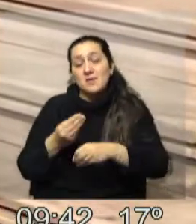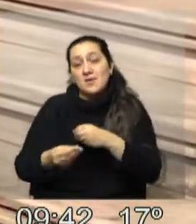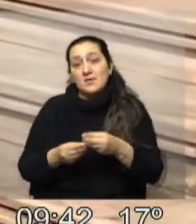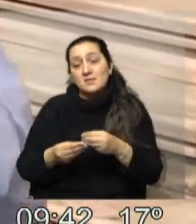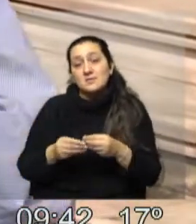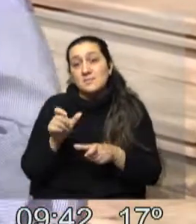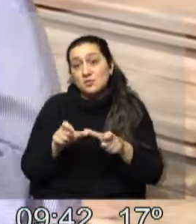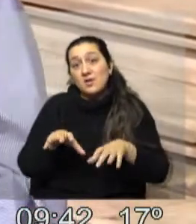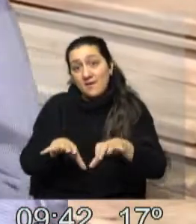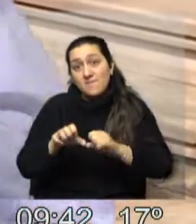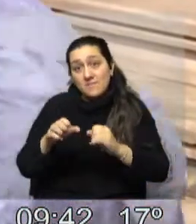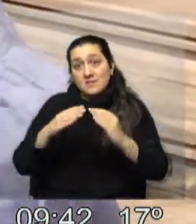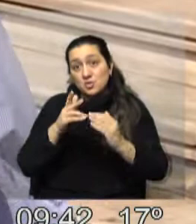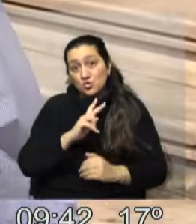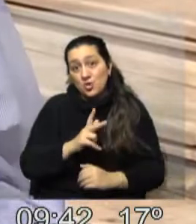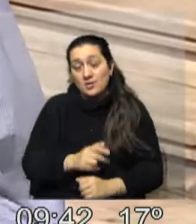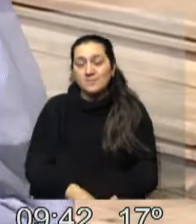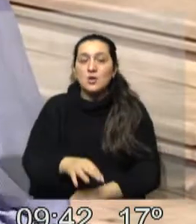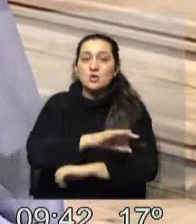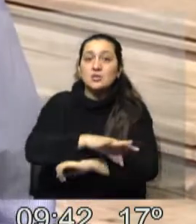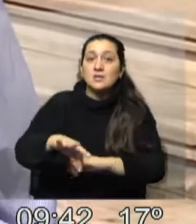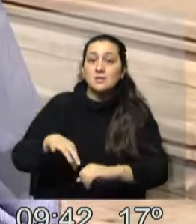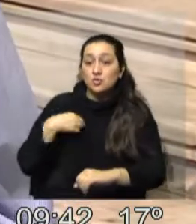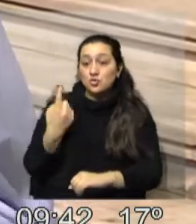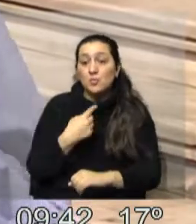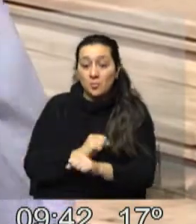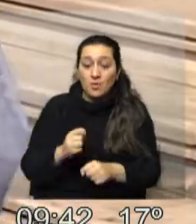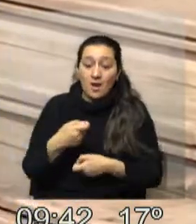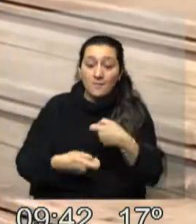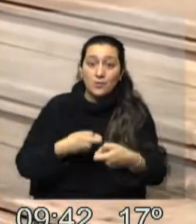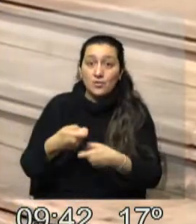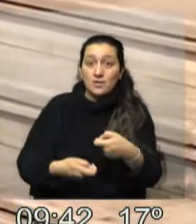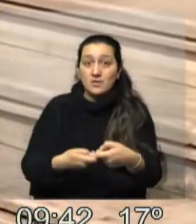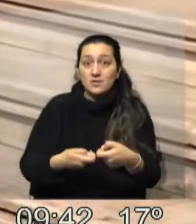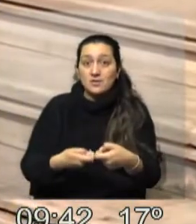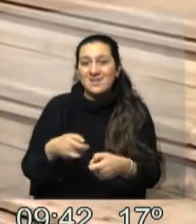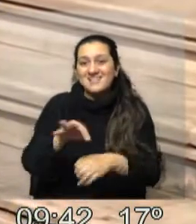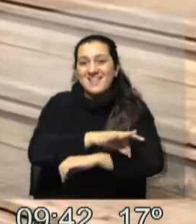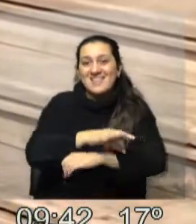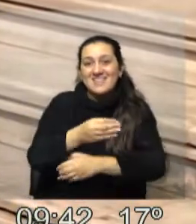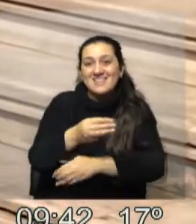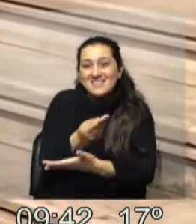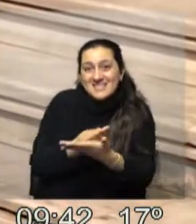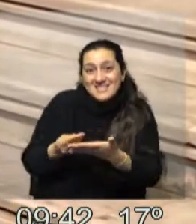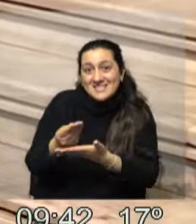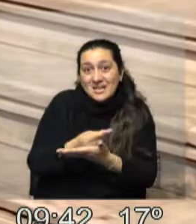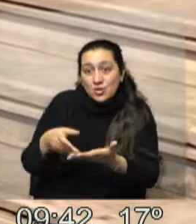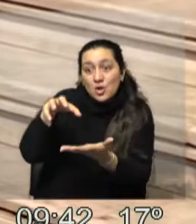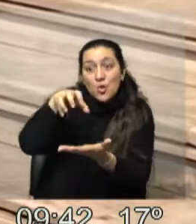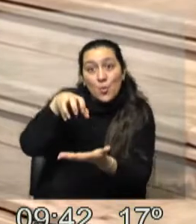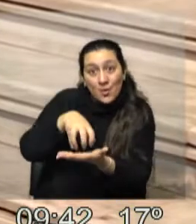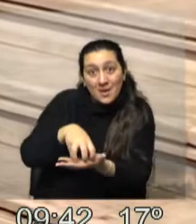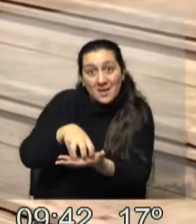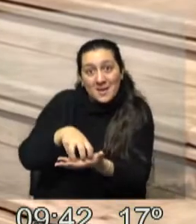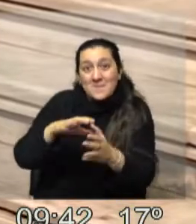residentes. Los arquitectos, lo que tenemos para aportar a todo esto es el diseño del hábitat y del espacio para que las